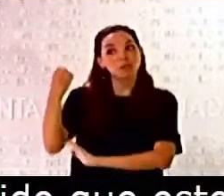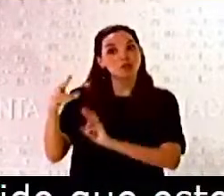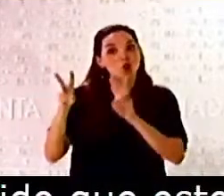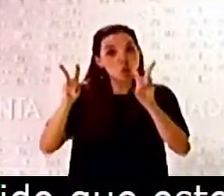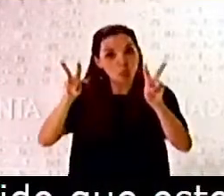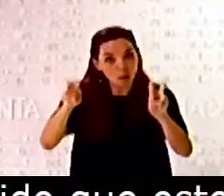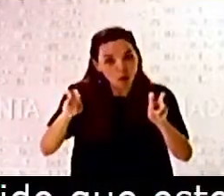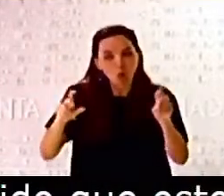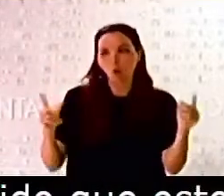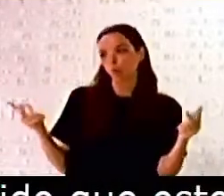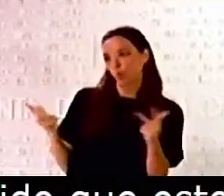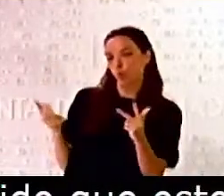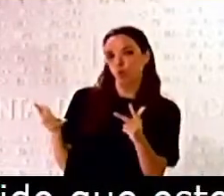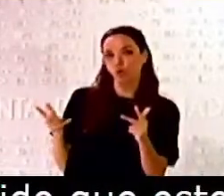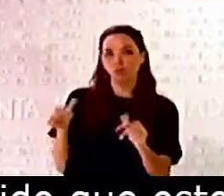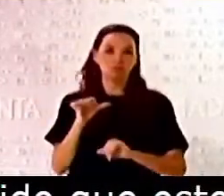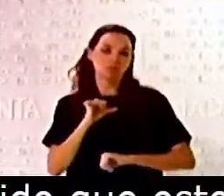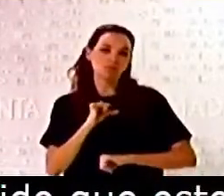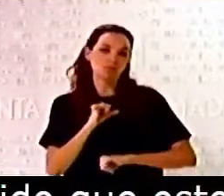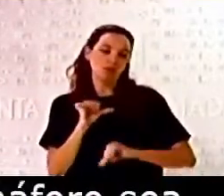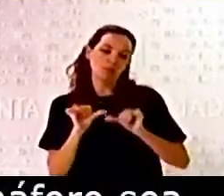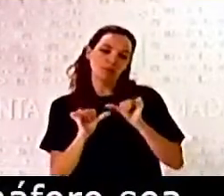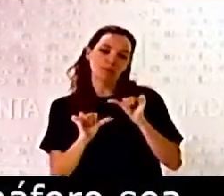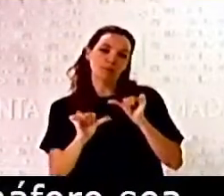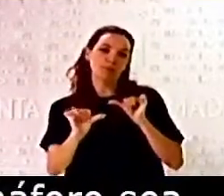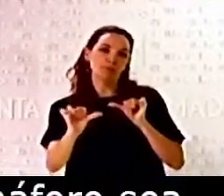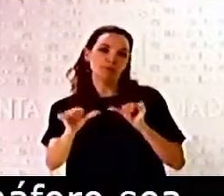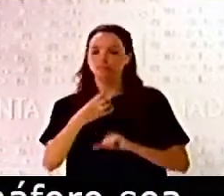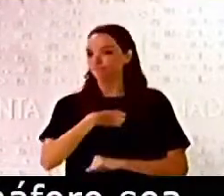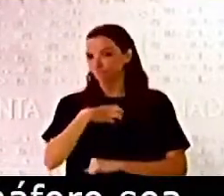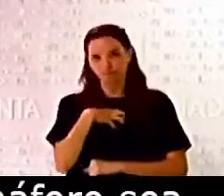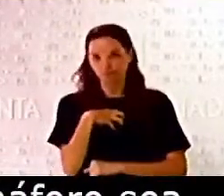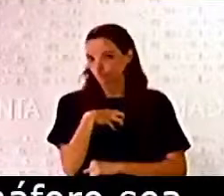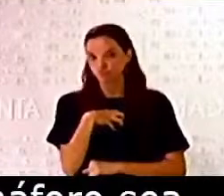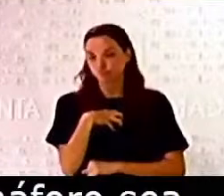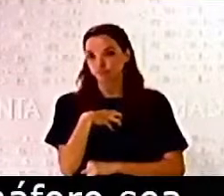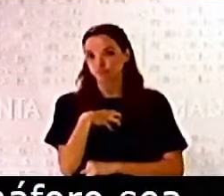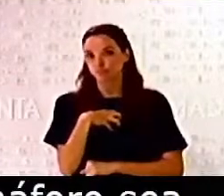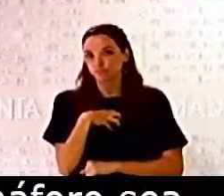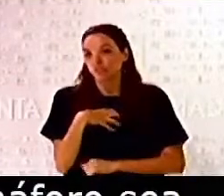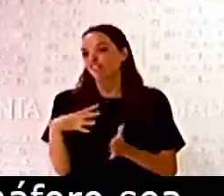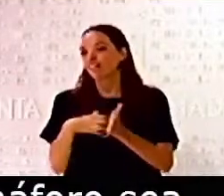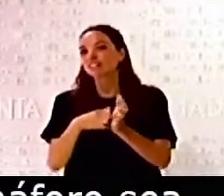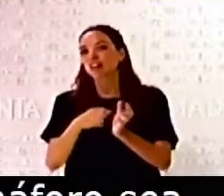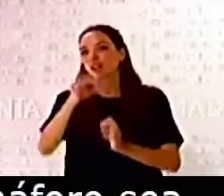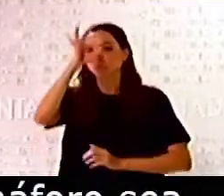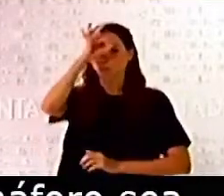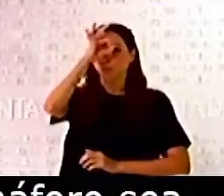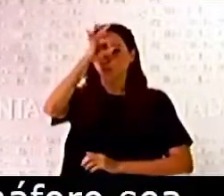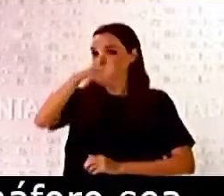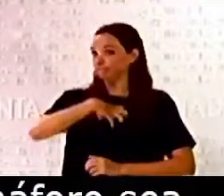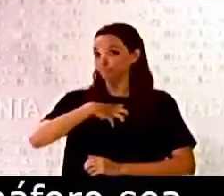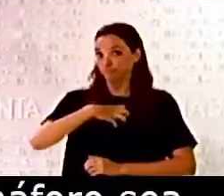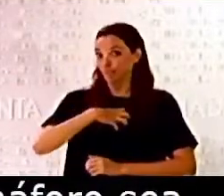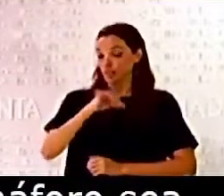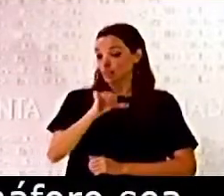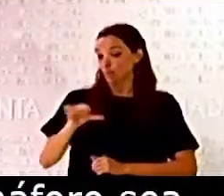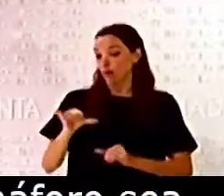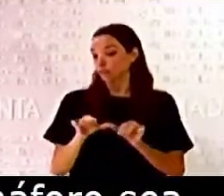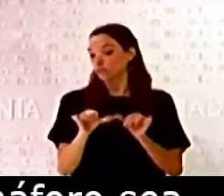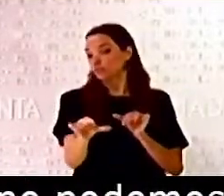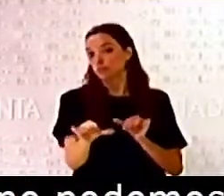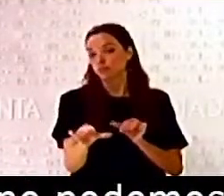podemos esperar sine die, no podemos esperar más semanas, pues porque ya las comunidades